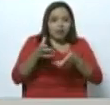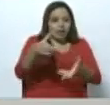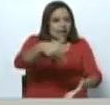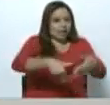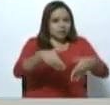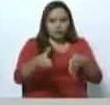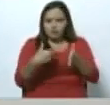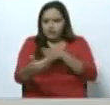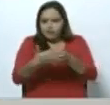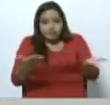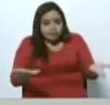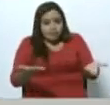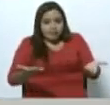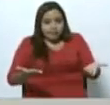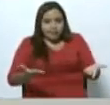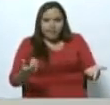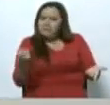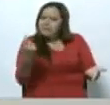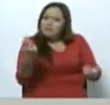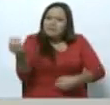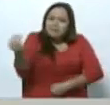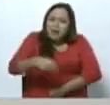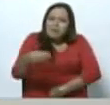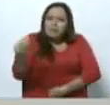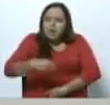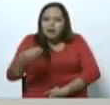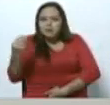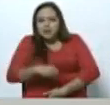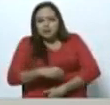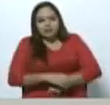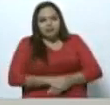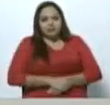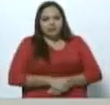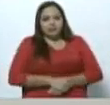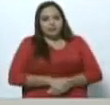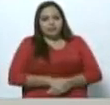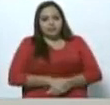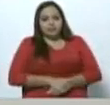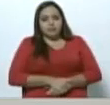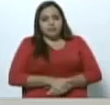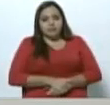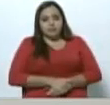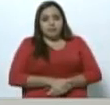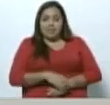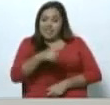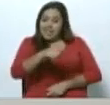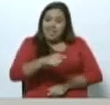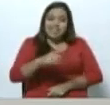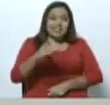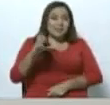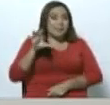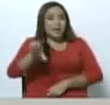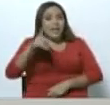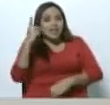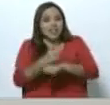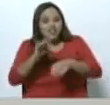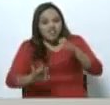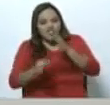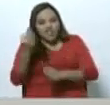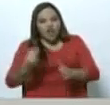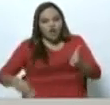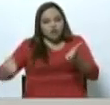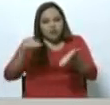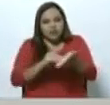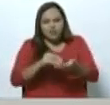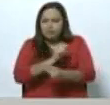No es suficiente. Gane quien gane. Hasta que ese país no se refunde desde abajo. Es